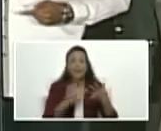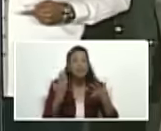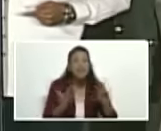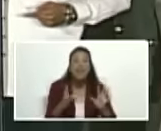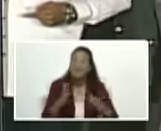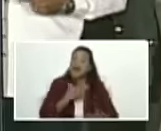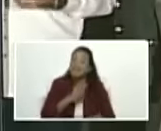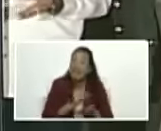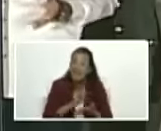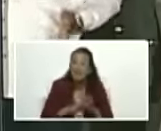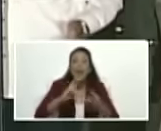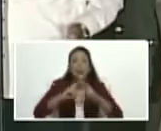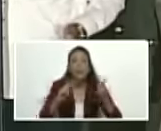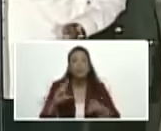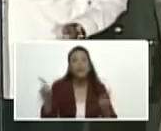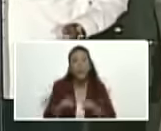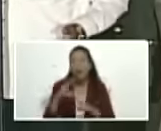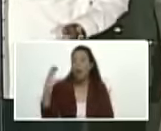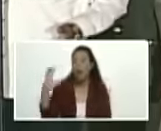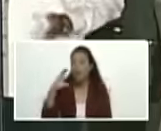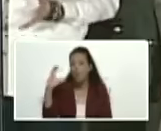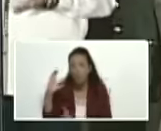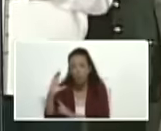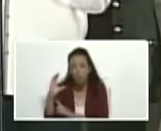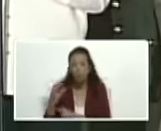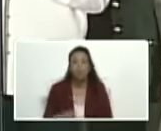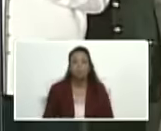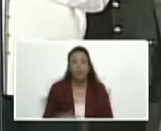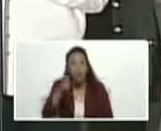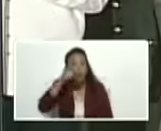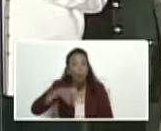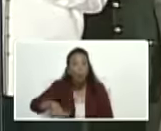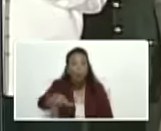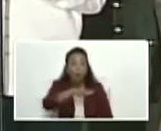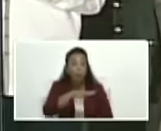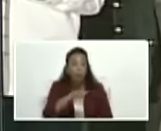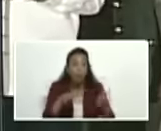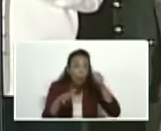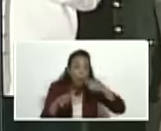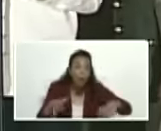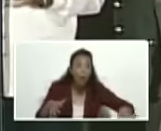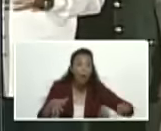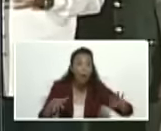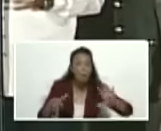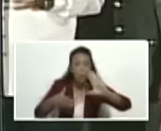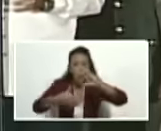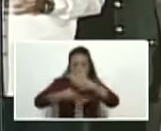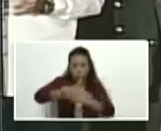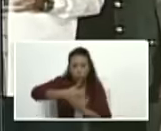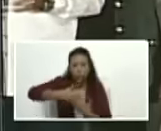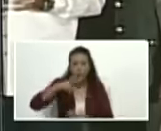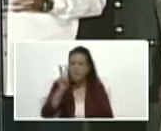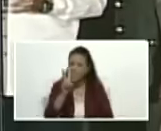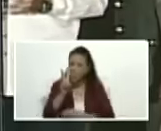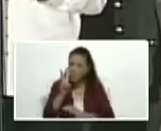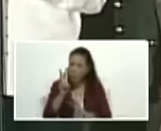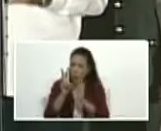la tranquilidad y la paz de Colombia. Pueblos que nos tenemos que ver con una mirada